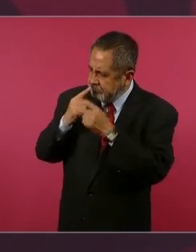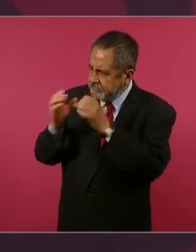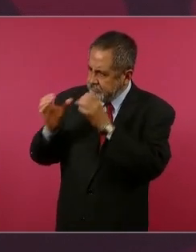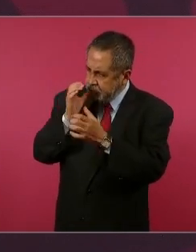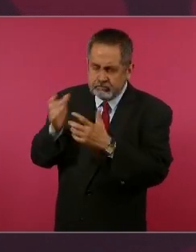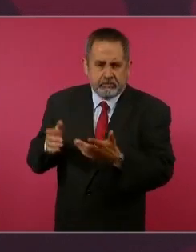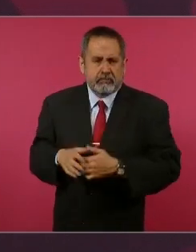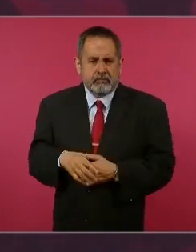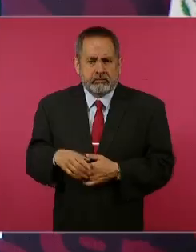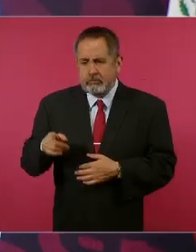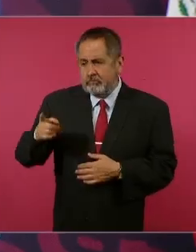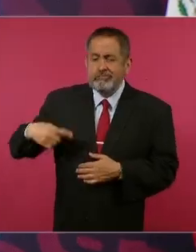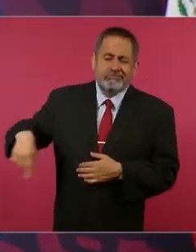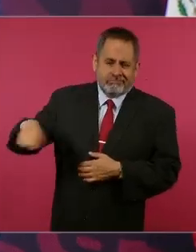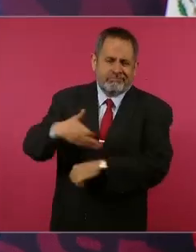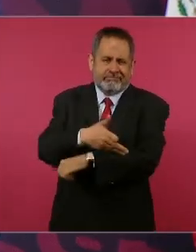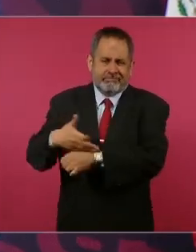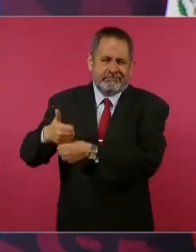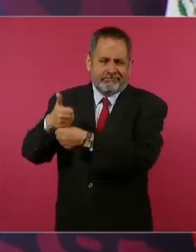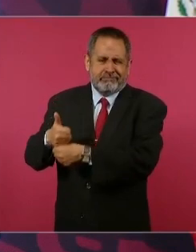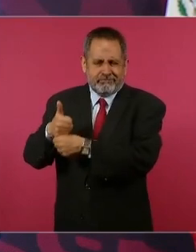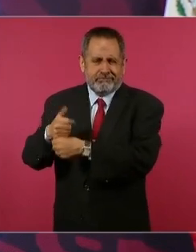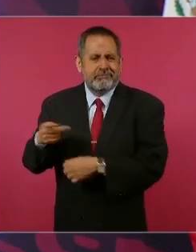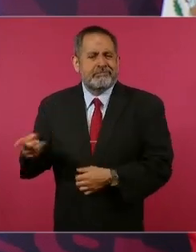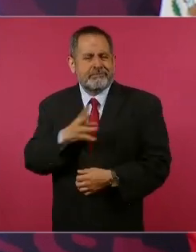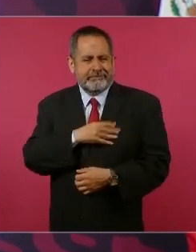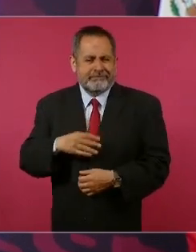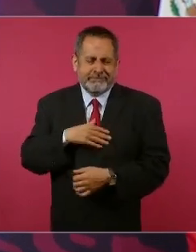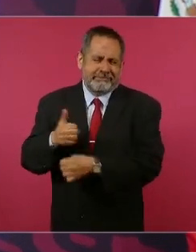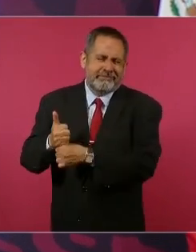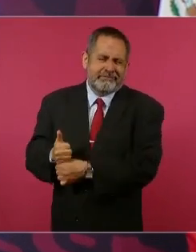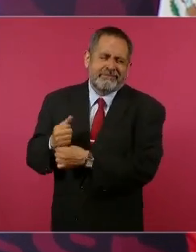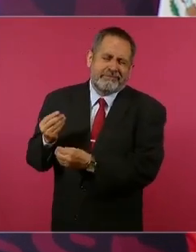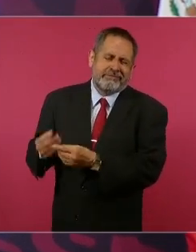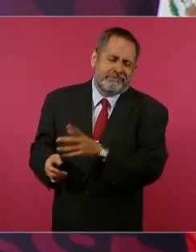Y sufren mucho, sobre todo los hijos.